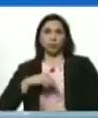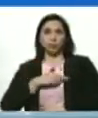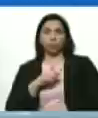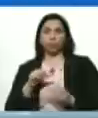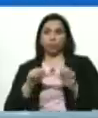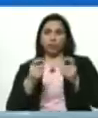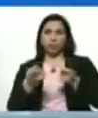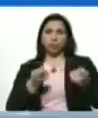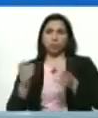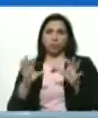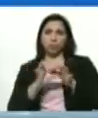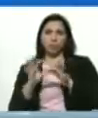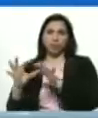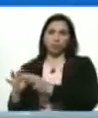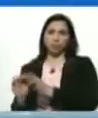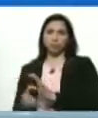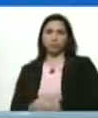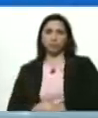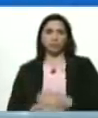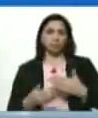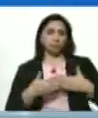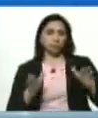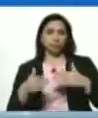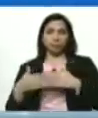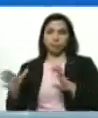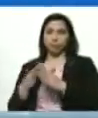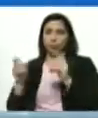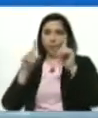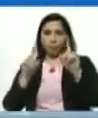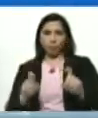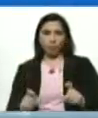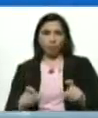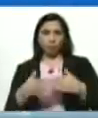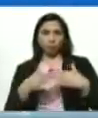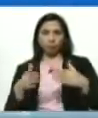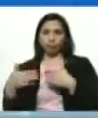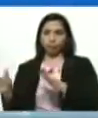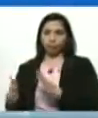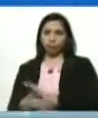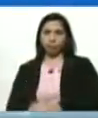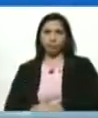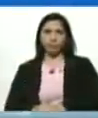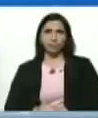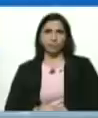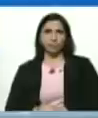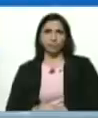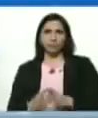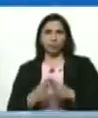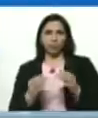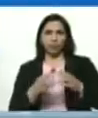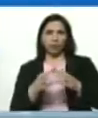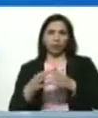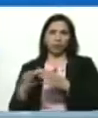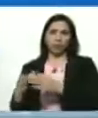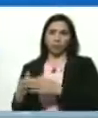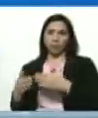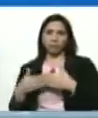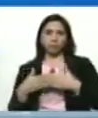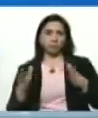seguir coordinando para garantizar todas las pruebas a garantizar todo el equipamiento a